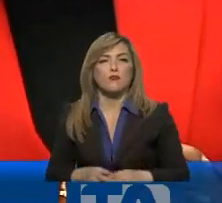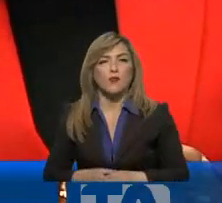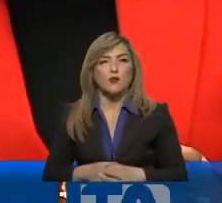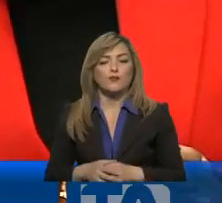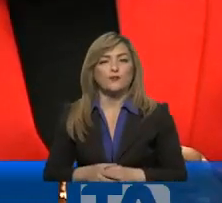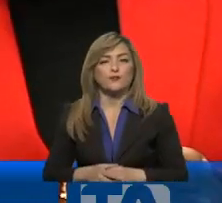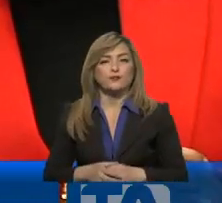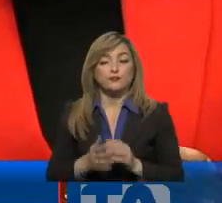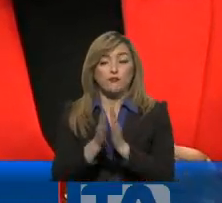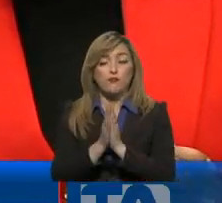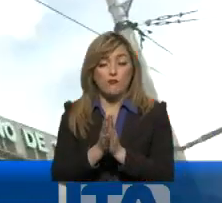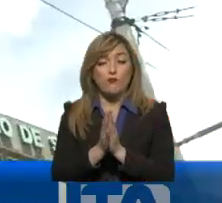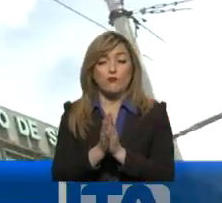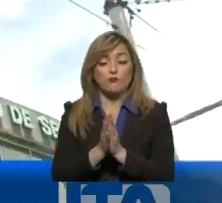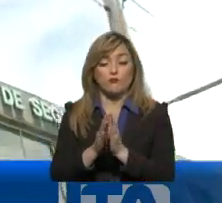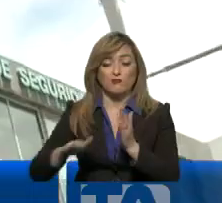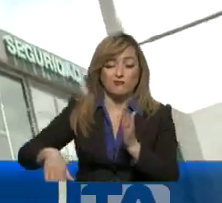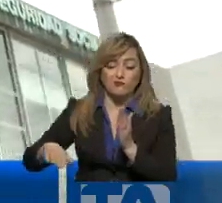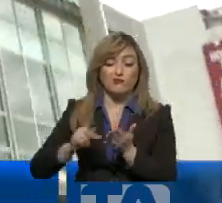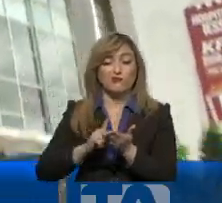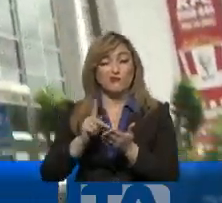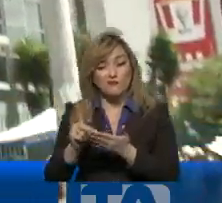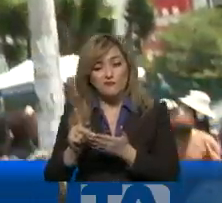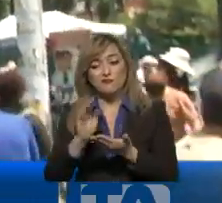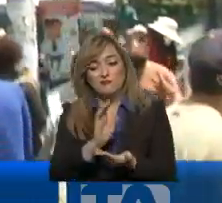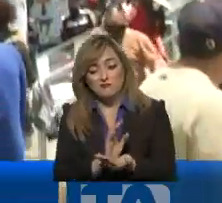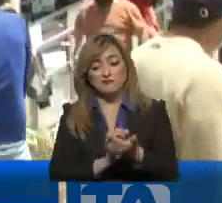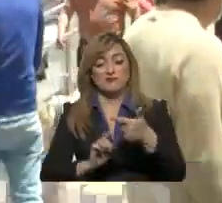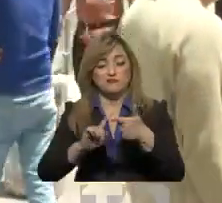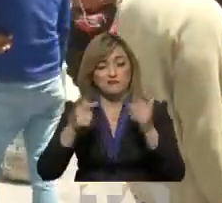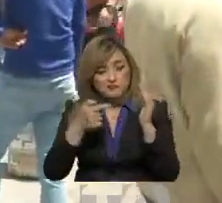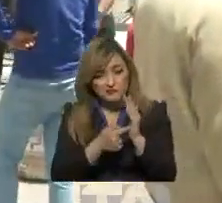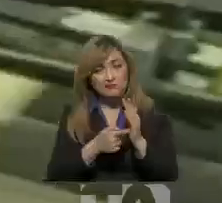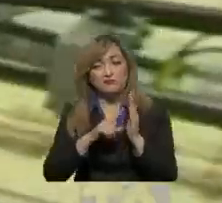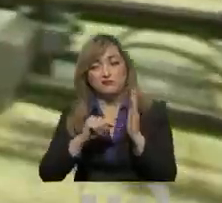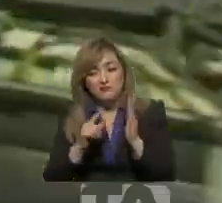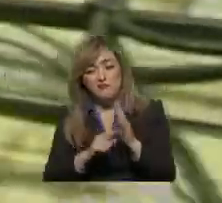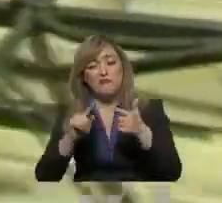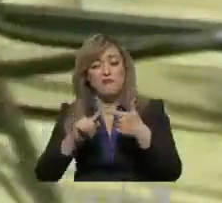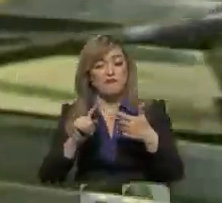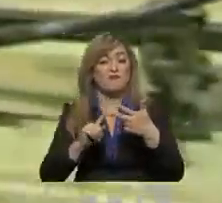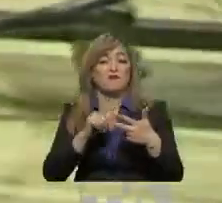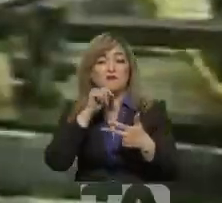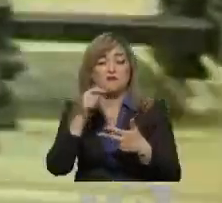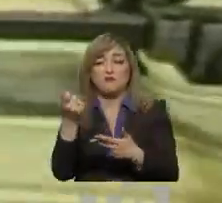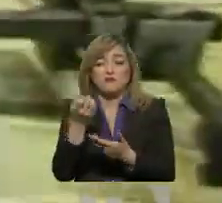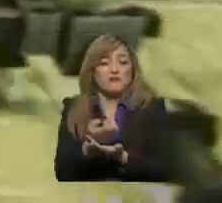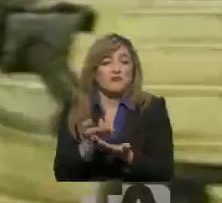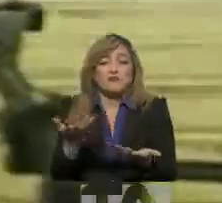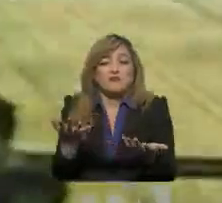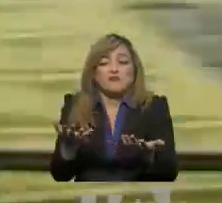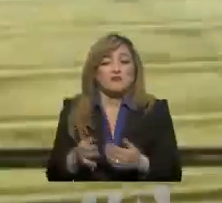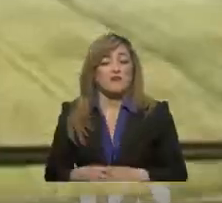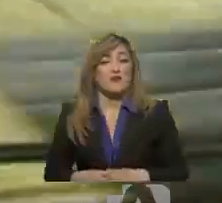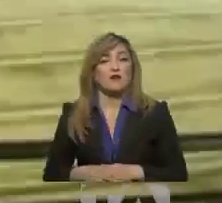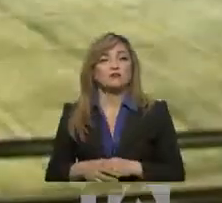una serie de pedidos de moratoria en torno al pago de aportes al IES y de impuestos al SRI por falta de liquidez,